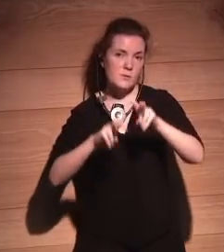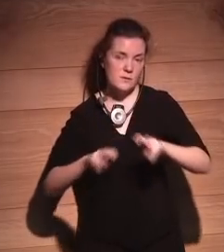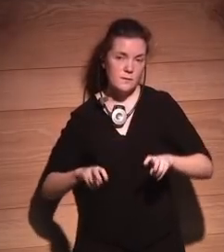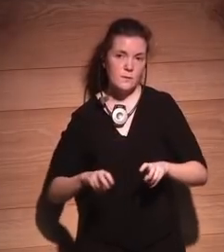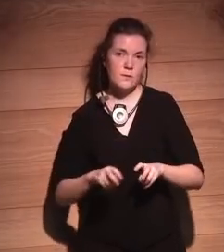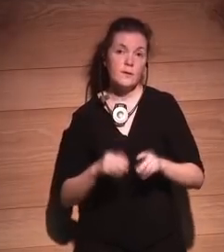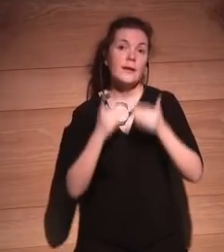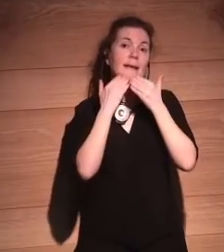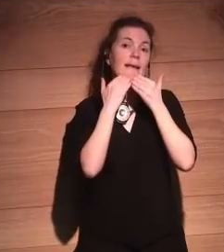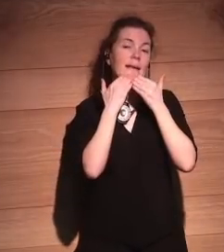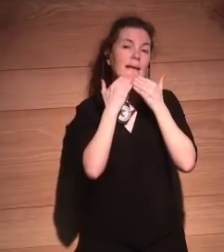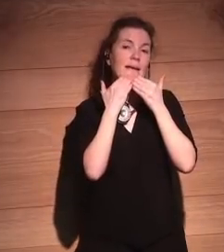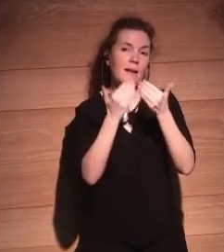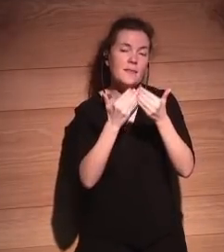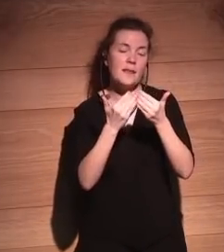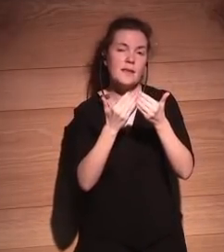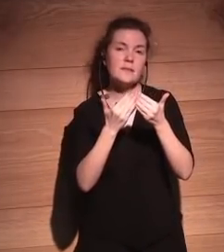investigación. Gracias